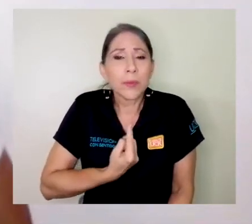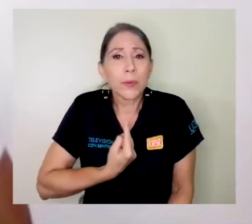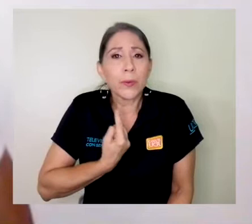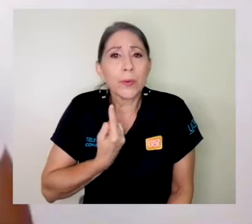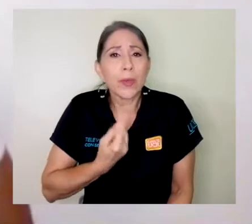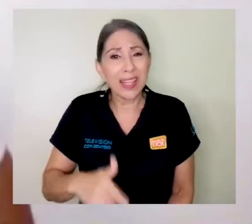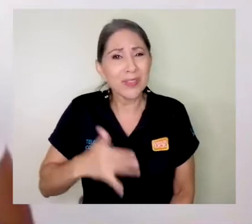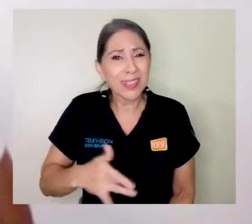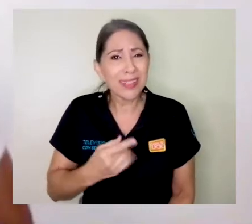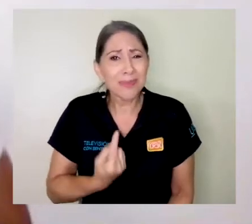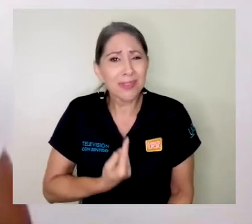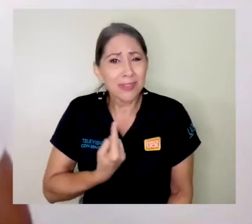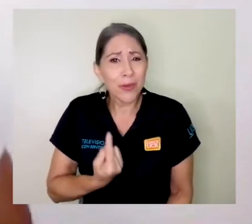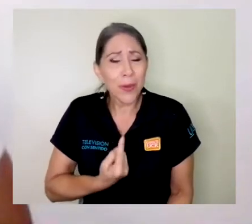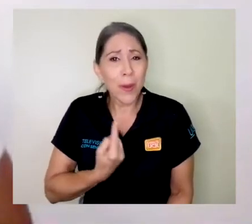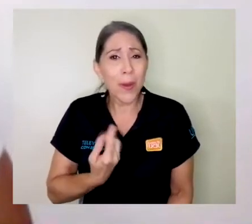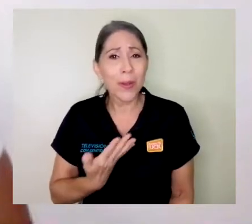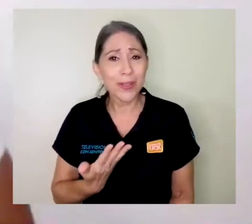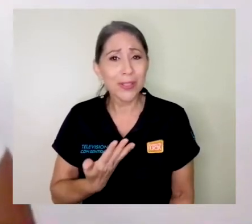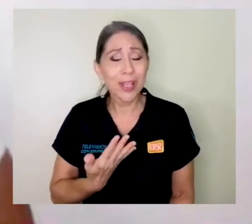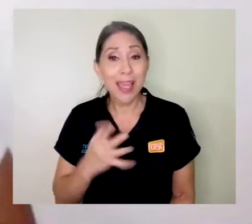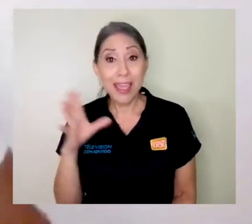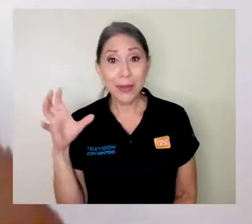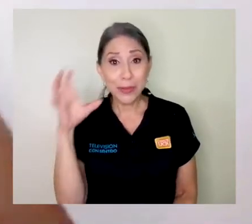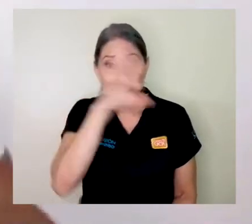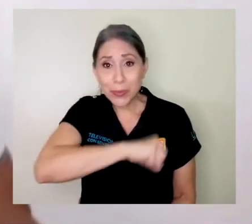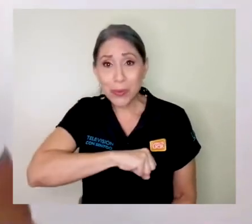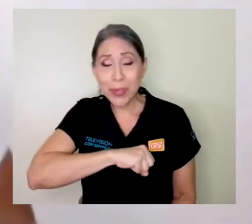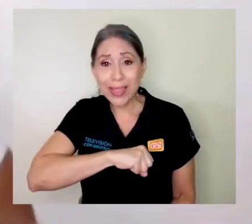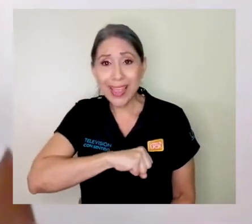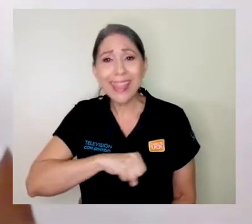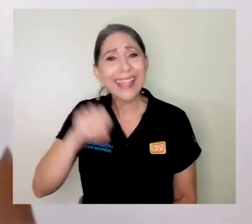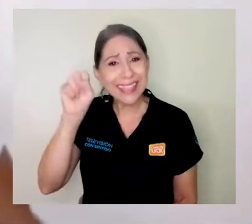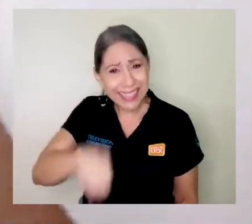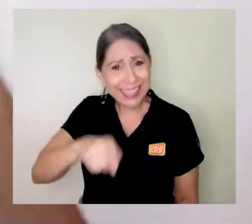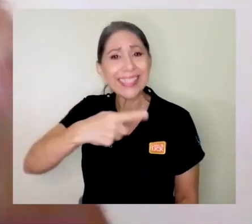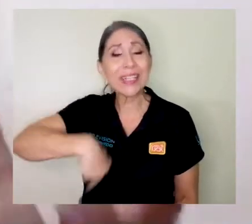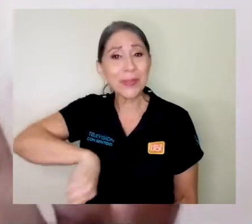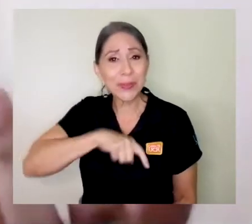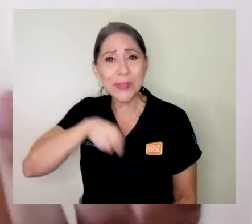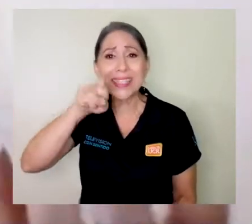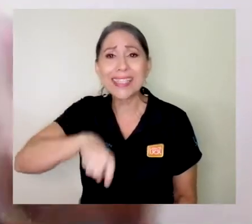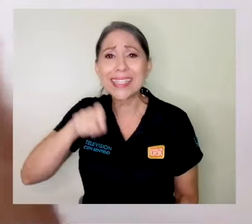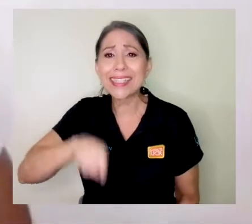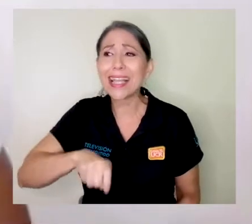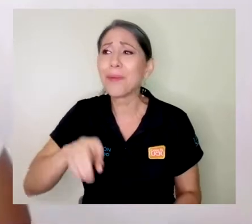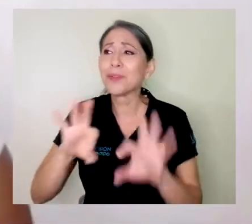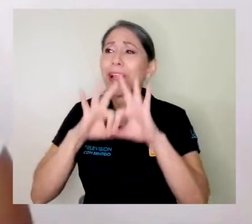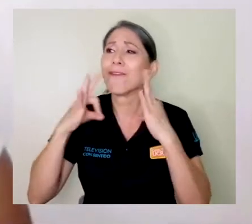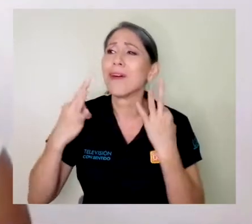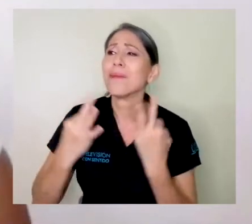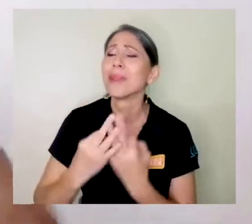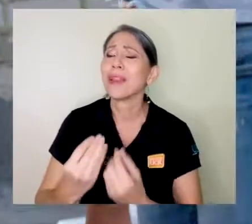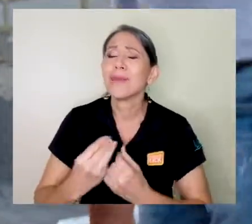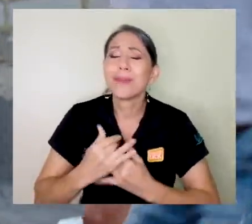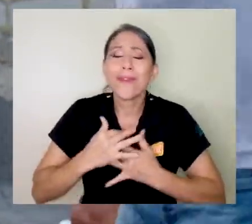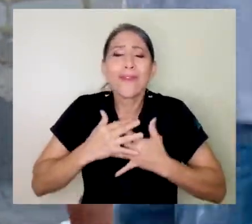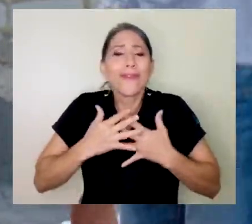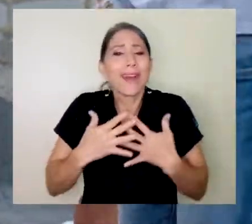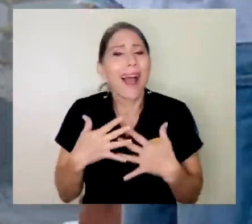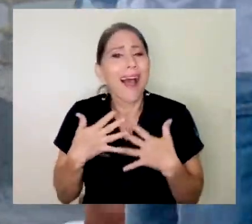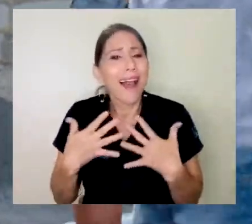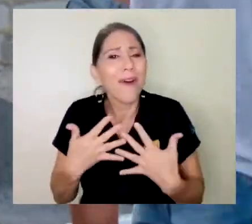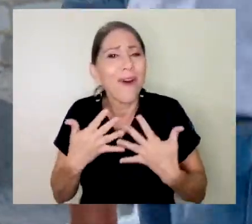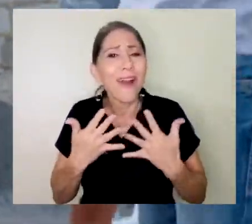Que de pronto nos sentimos solos, y nos damos cuenta de que sí necesitamos el calor de la familia, el calor de